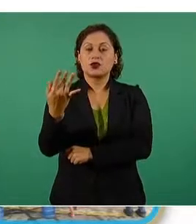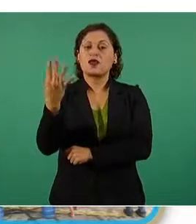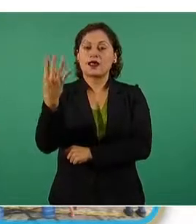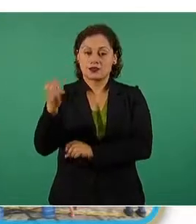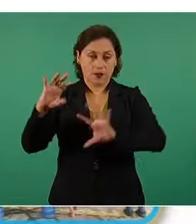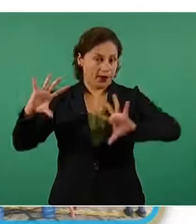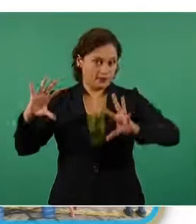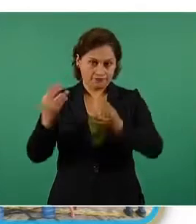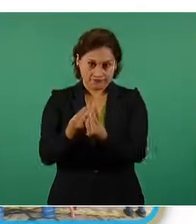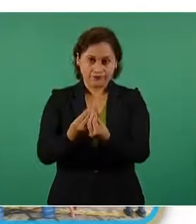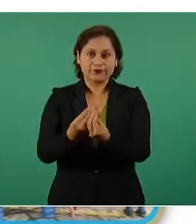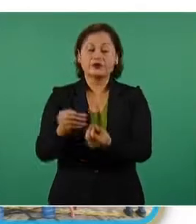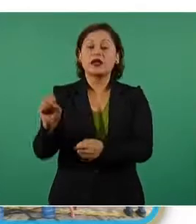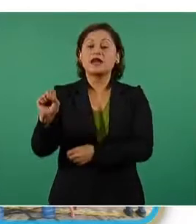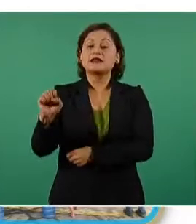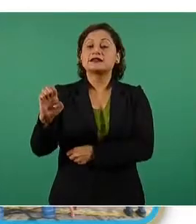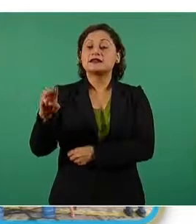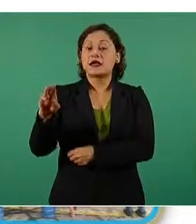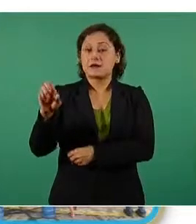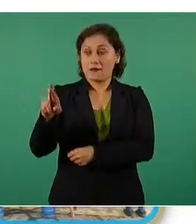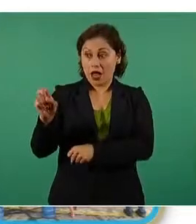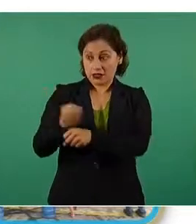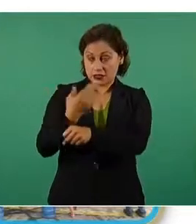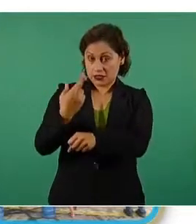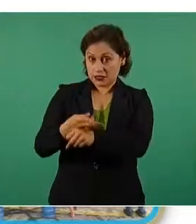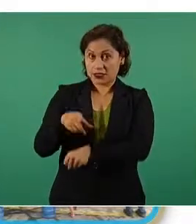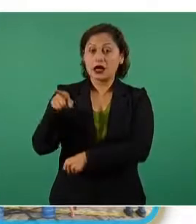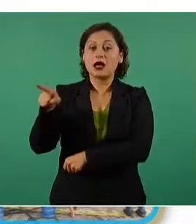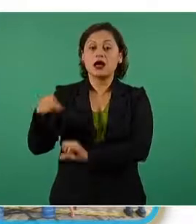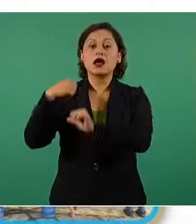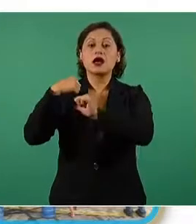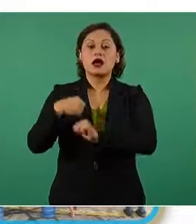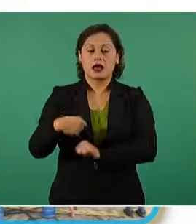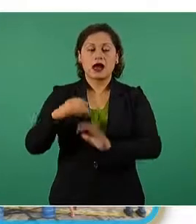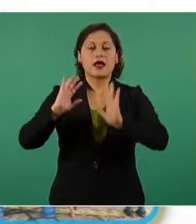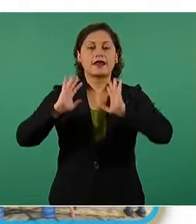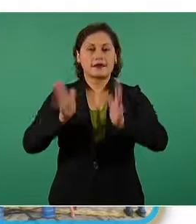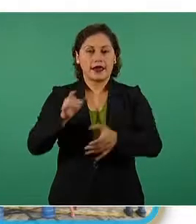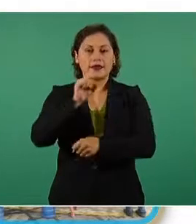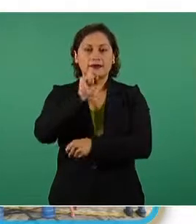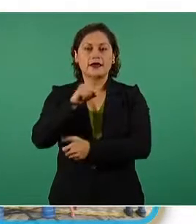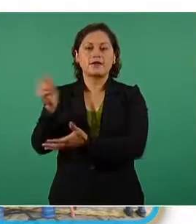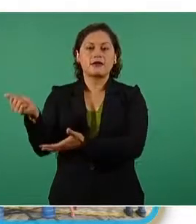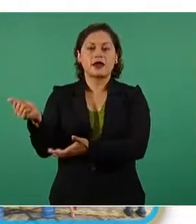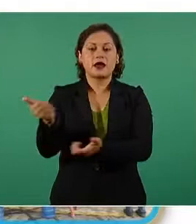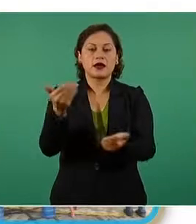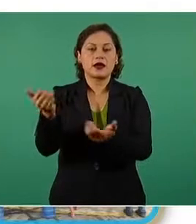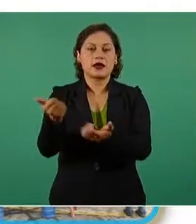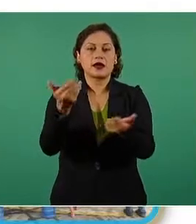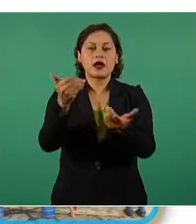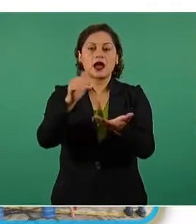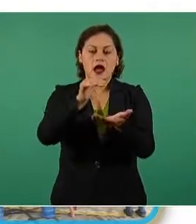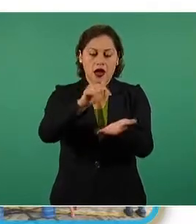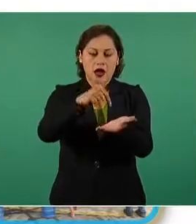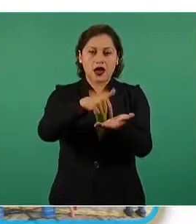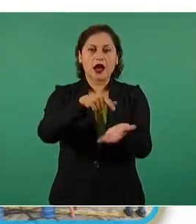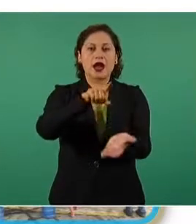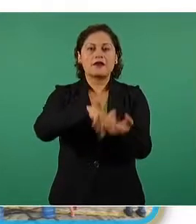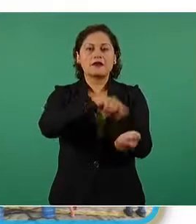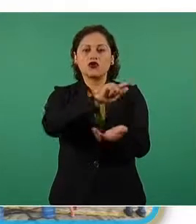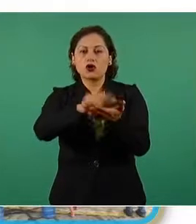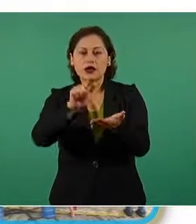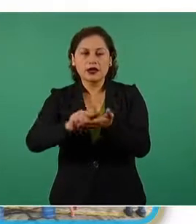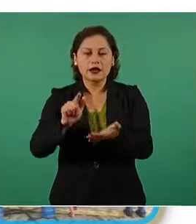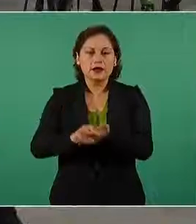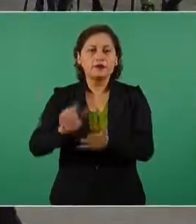453.159. Y también a la Secretaría de Marina le correspondió empezar a repartir kits de limpieza y aseo personal. Llevamos